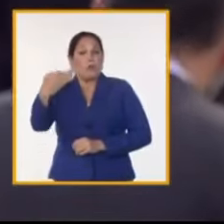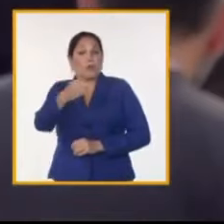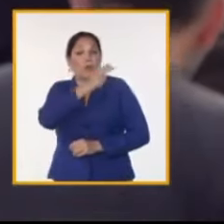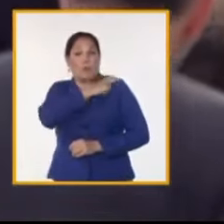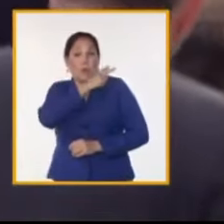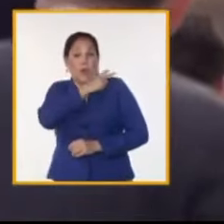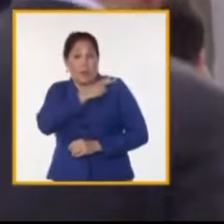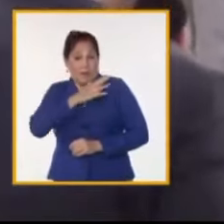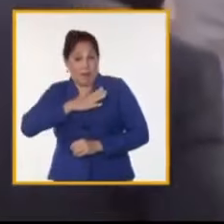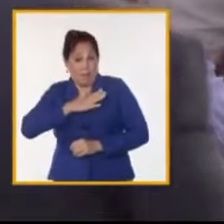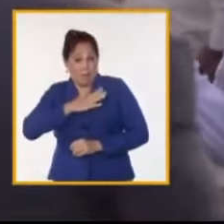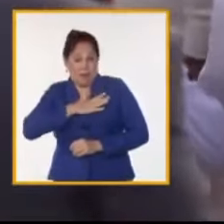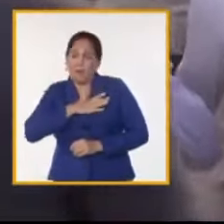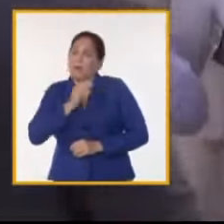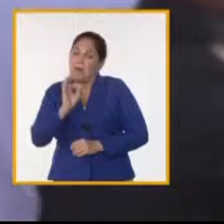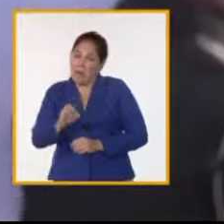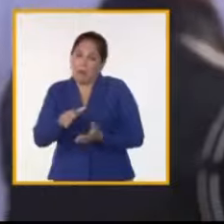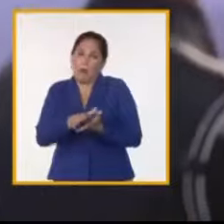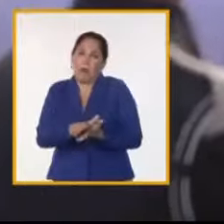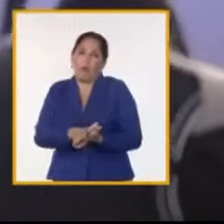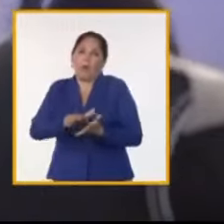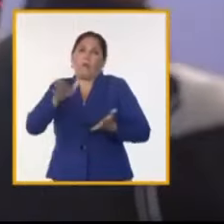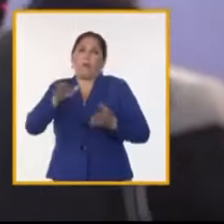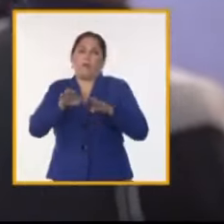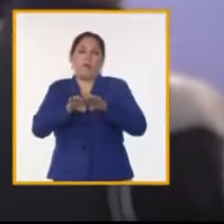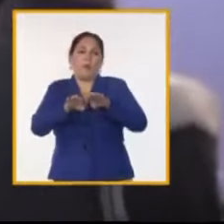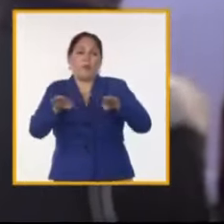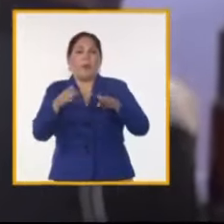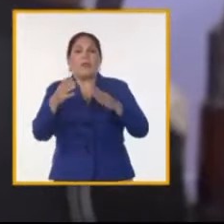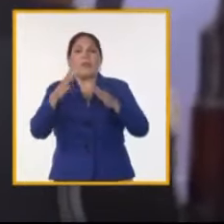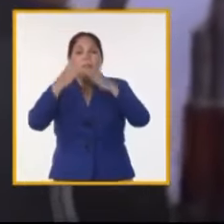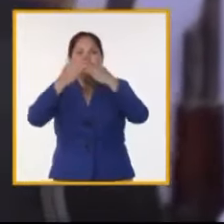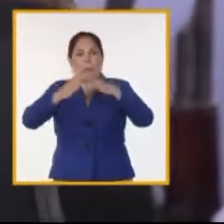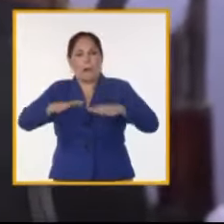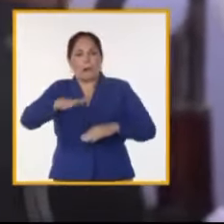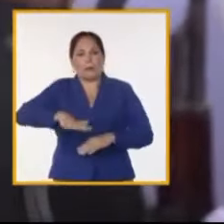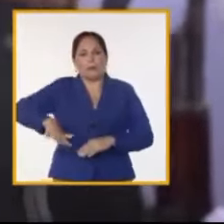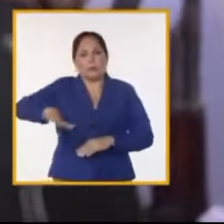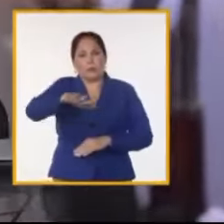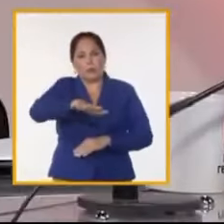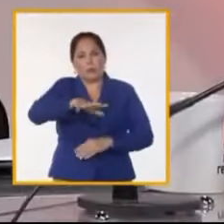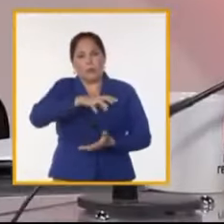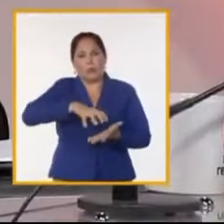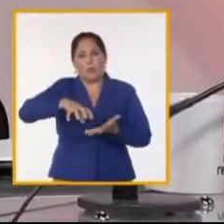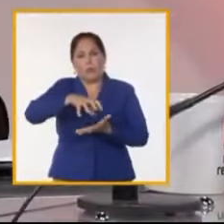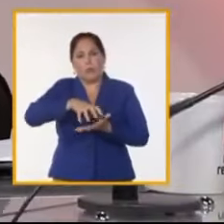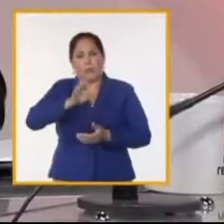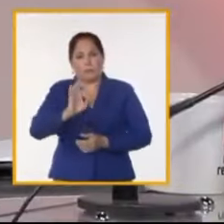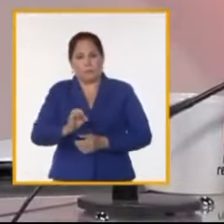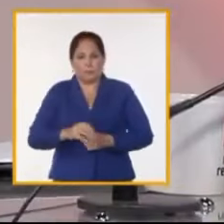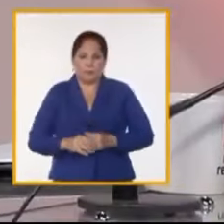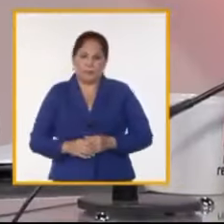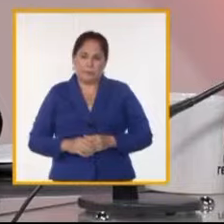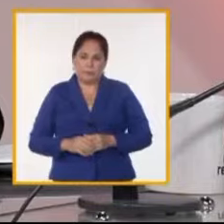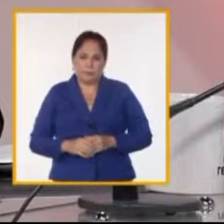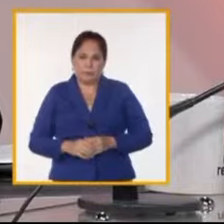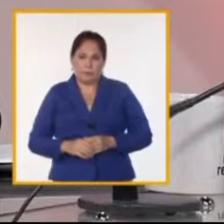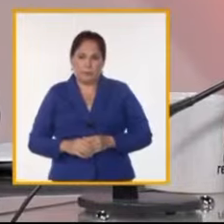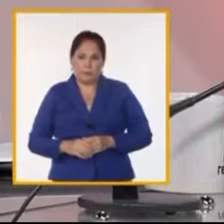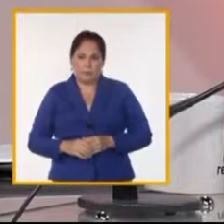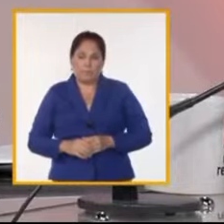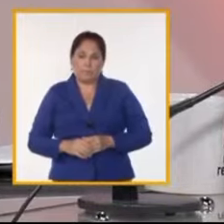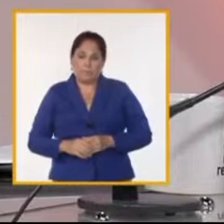iraníes quieran comprometerse con la estabilización y la pacificación de la región bueno así la